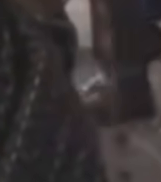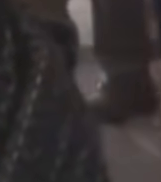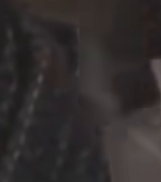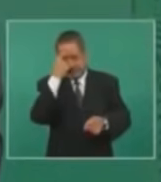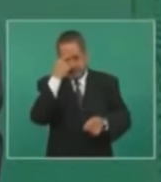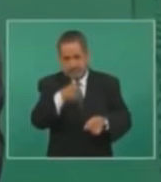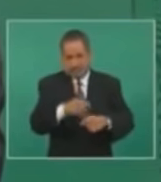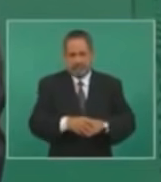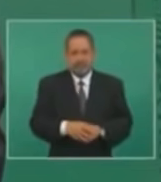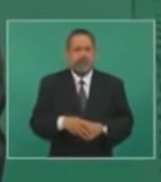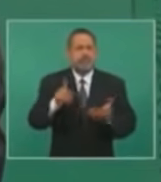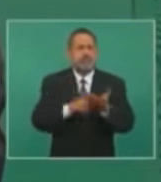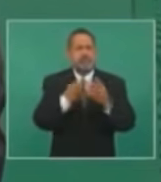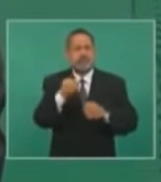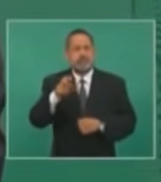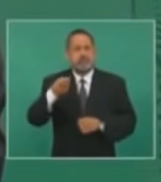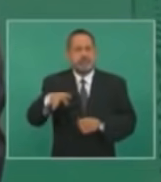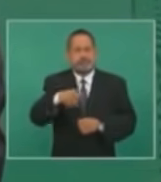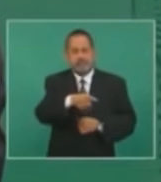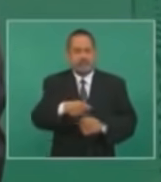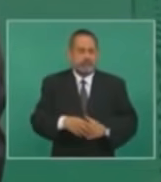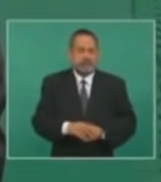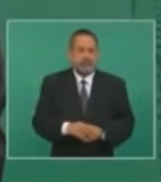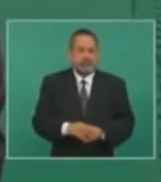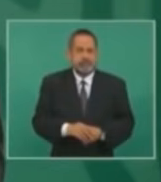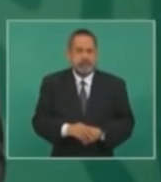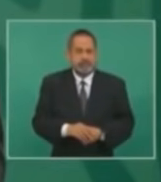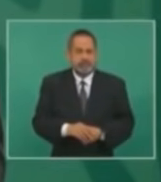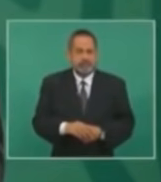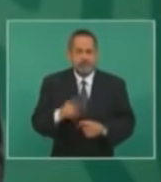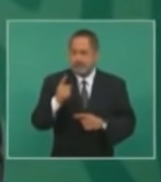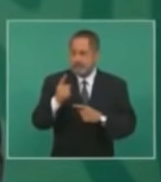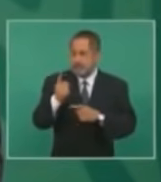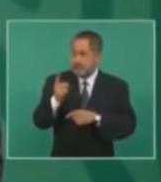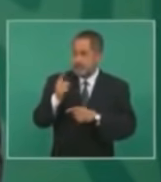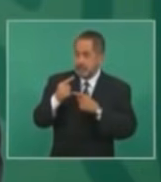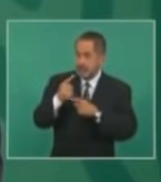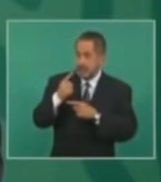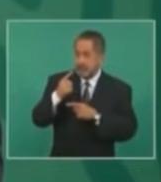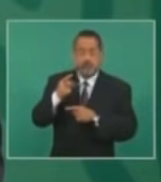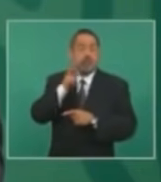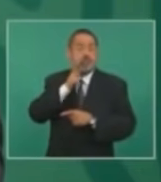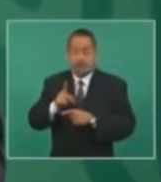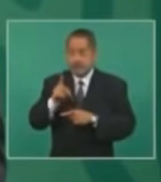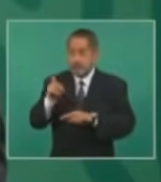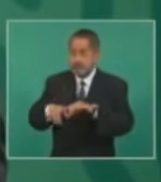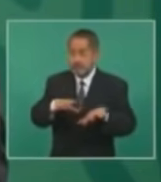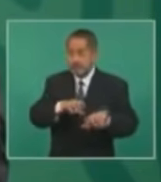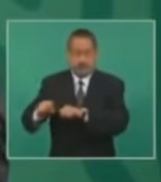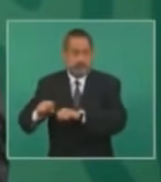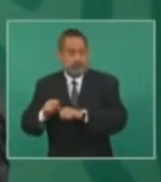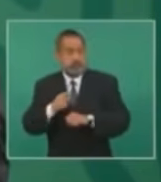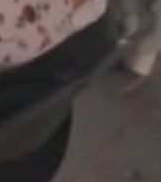el presidente de lópez obrador ya prepara una carta que enviará a la organización mundial de la salud para insistirle en